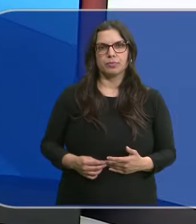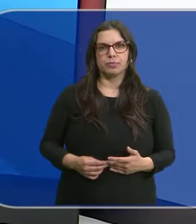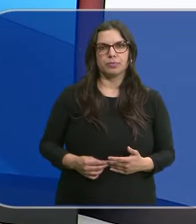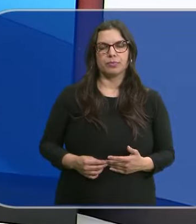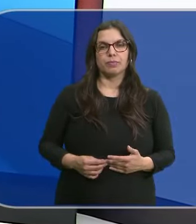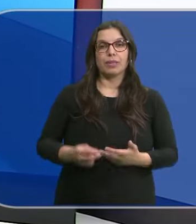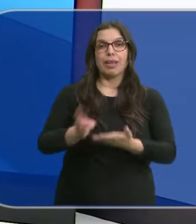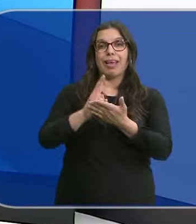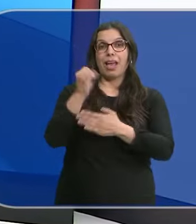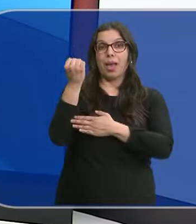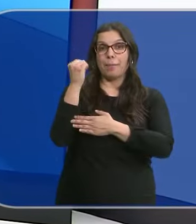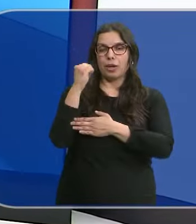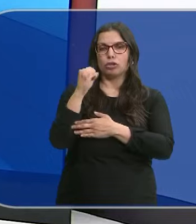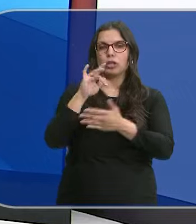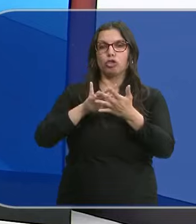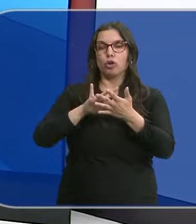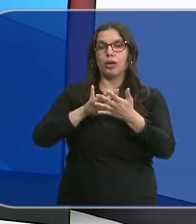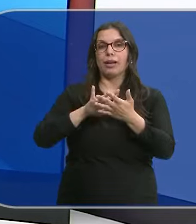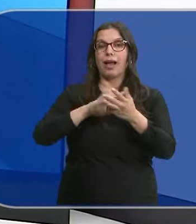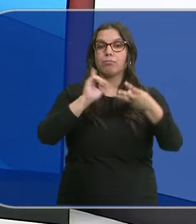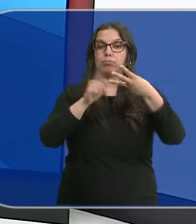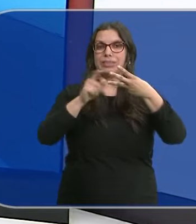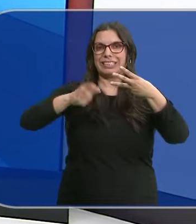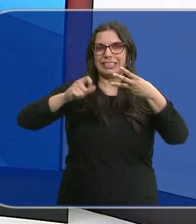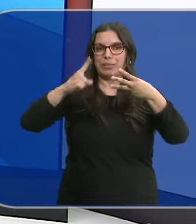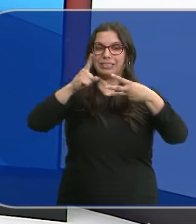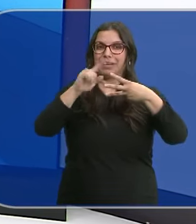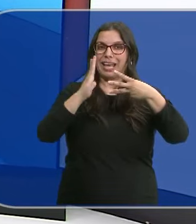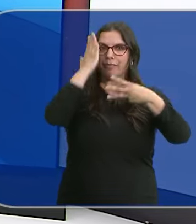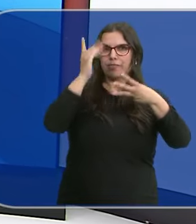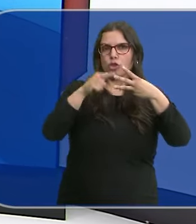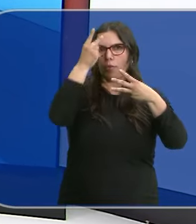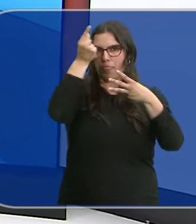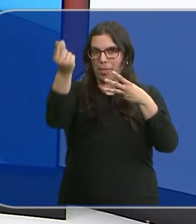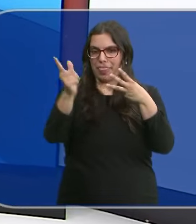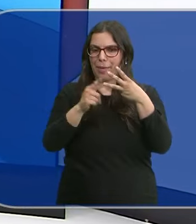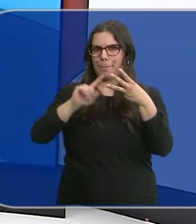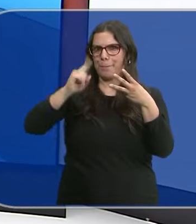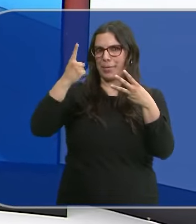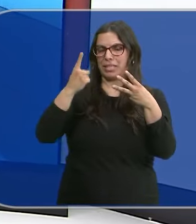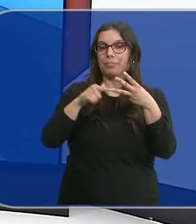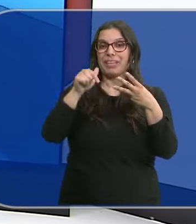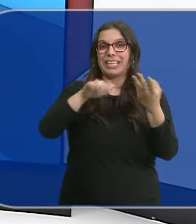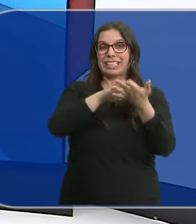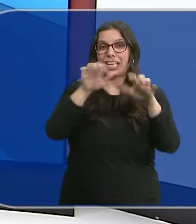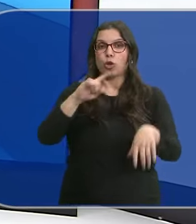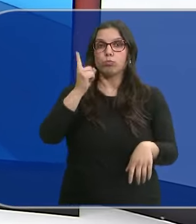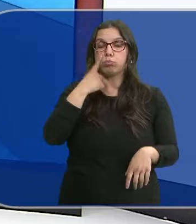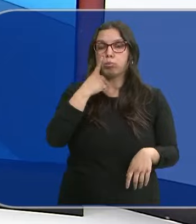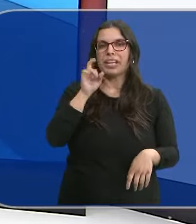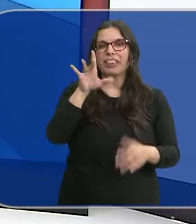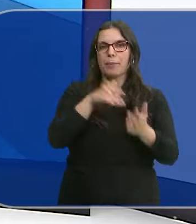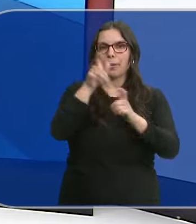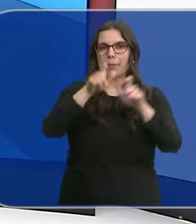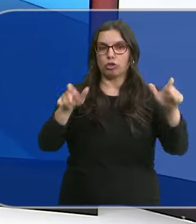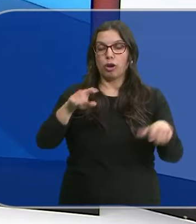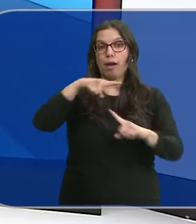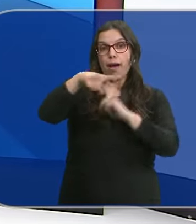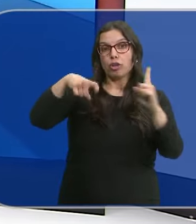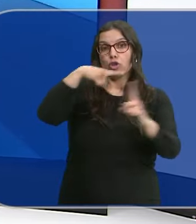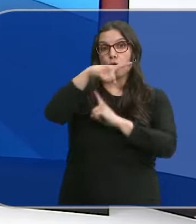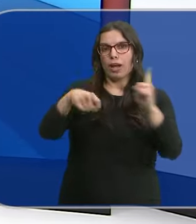La epilepsia es el tercer trastorno más frecuente después de los ictus y las demencias. En Castilla y León hay diagnosticadas 15.000 personas y cada año se